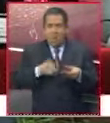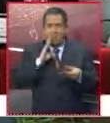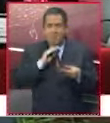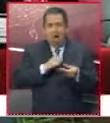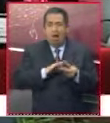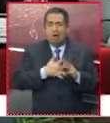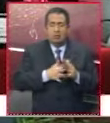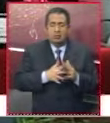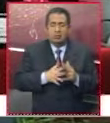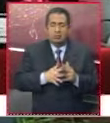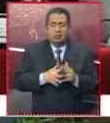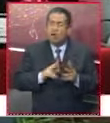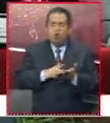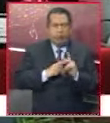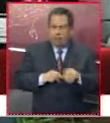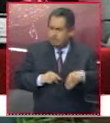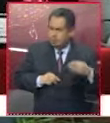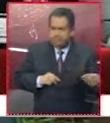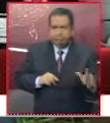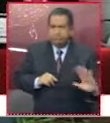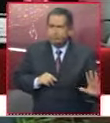integrado se pueda devolver.